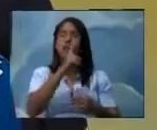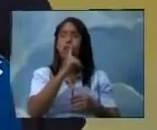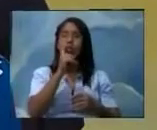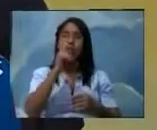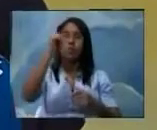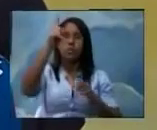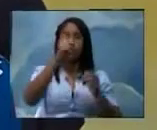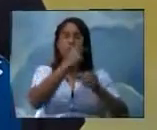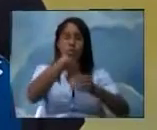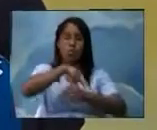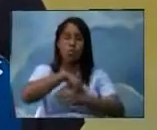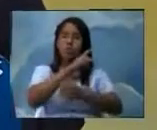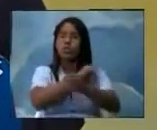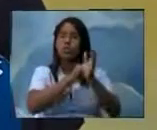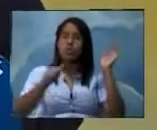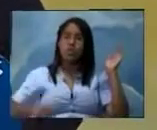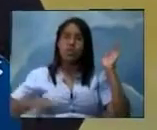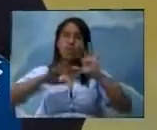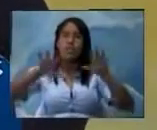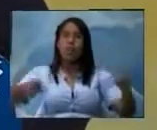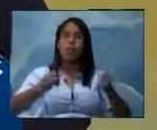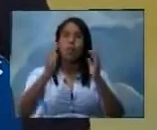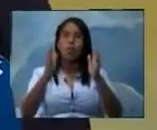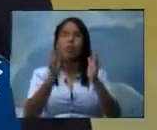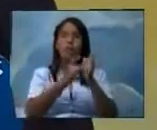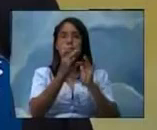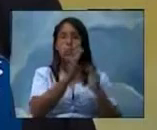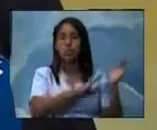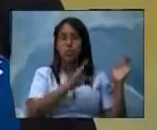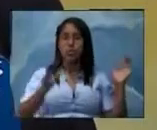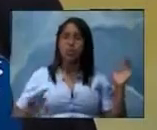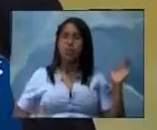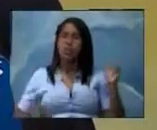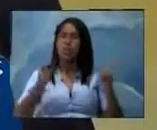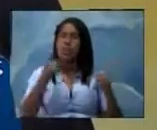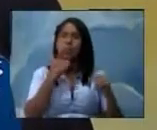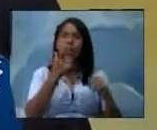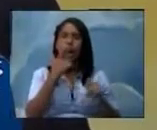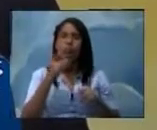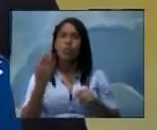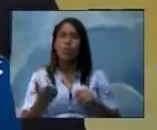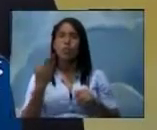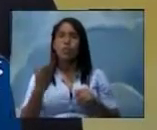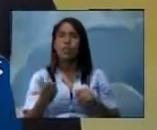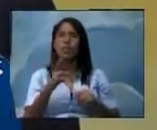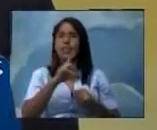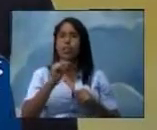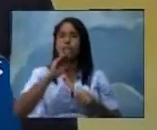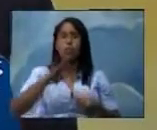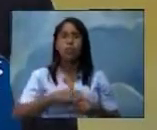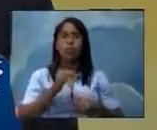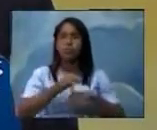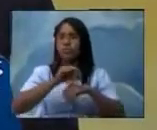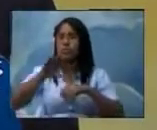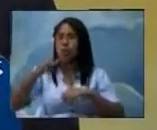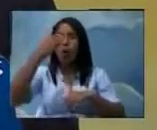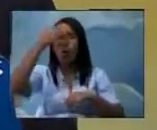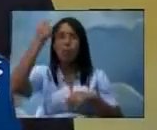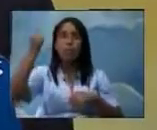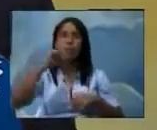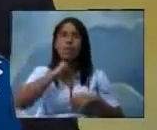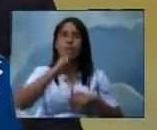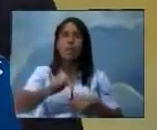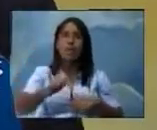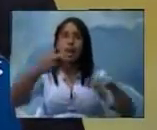el nombre de nuestro Señor y Salvador Jesucristo. Y hay algo importante que no podemos dejar pasar por alto,